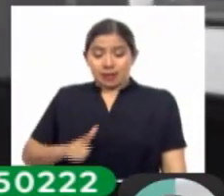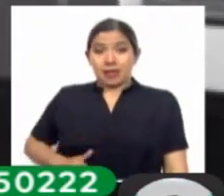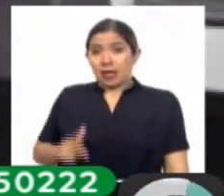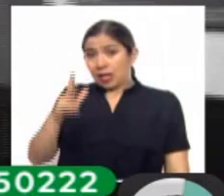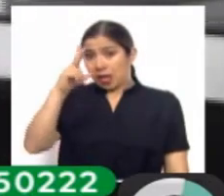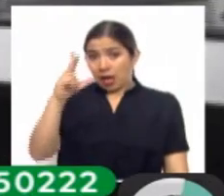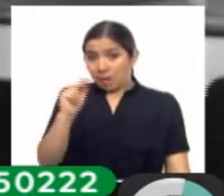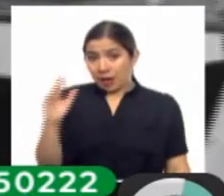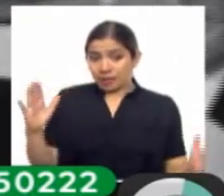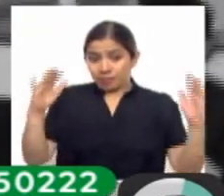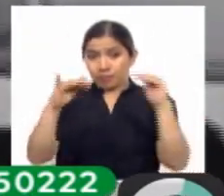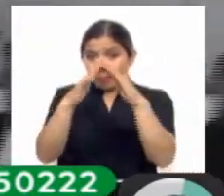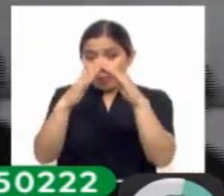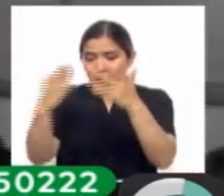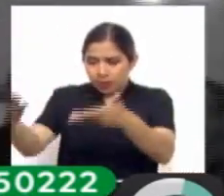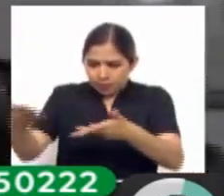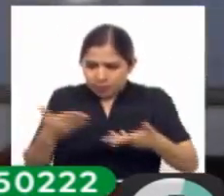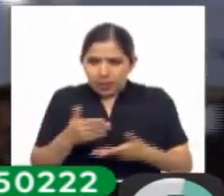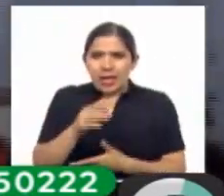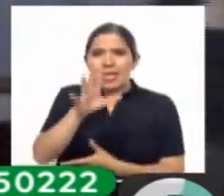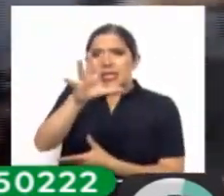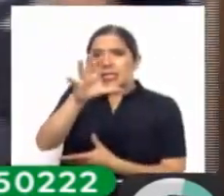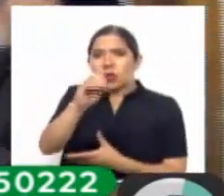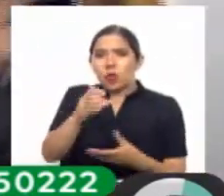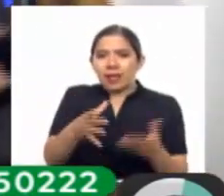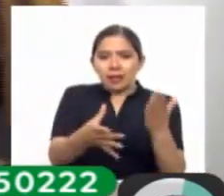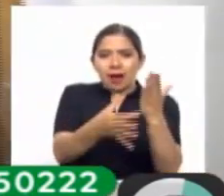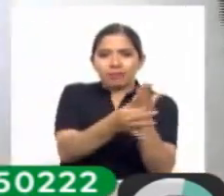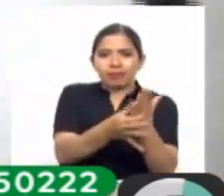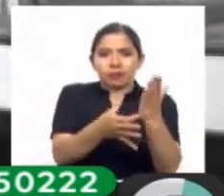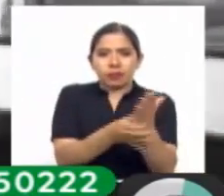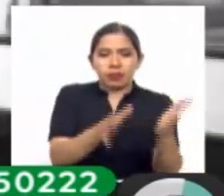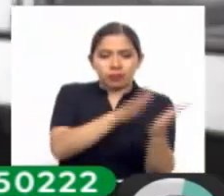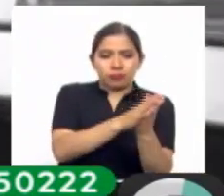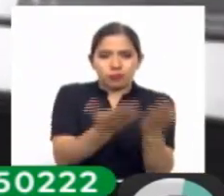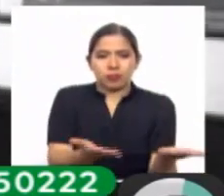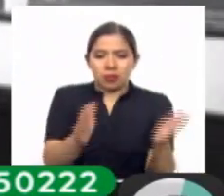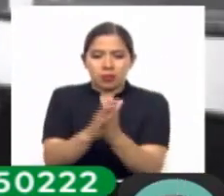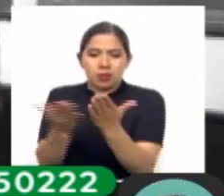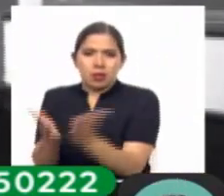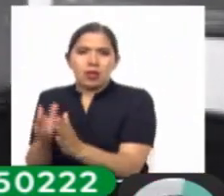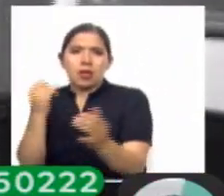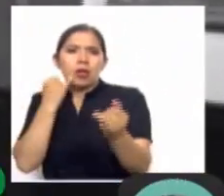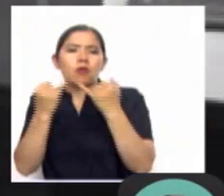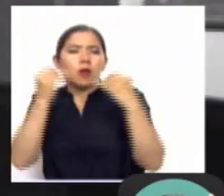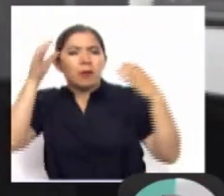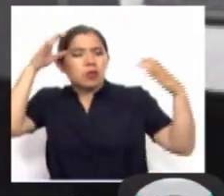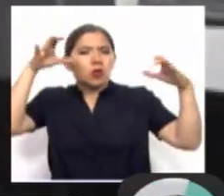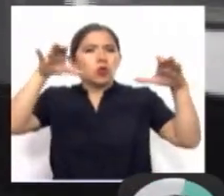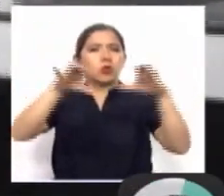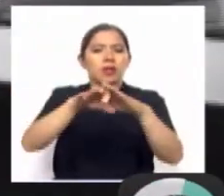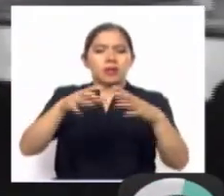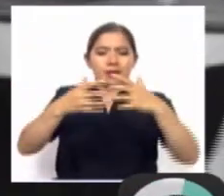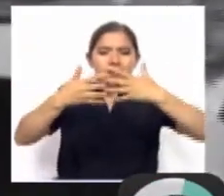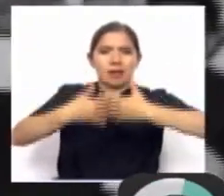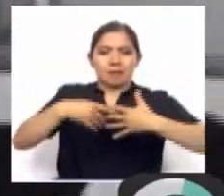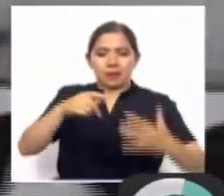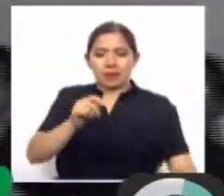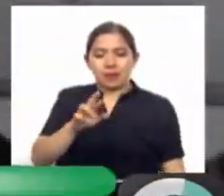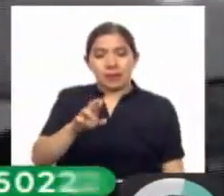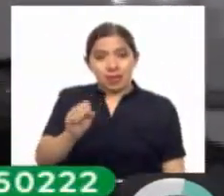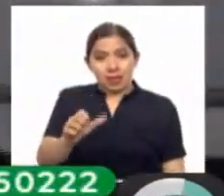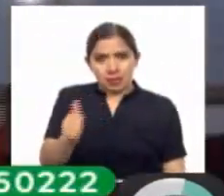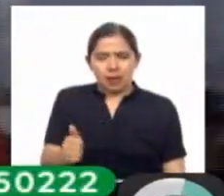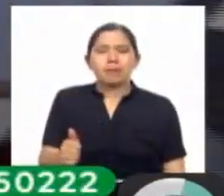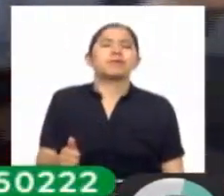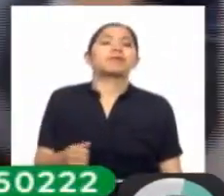50 folders de palanca donde se encuentra información sobre los contratos con la empresa Terza. Del mismo modo, la empresa encargada del tratamiento de la